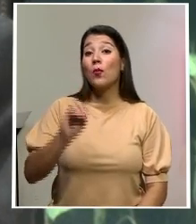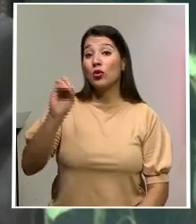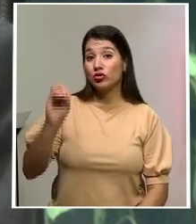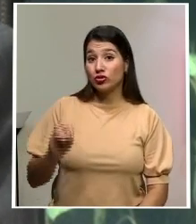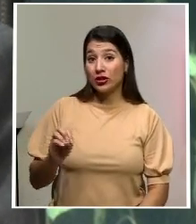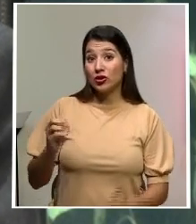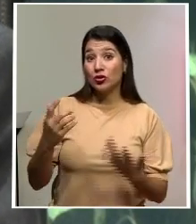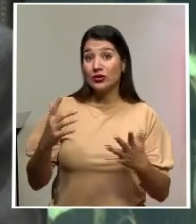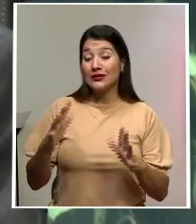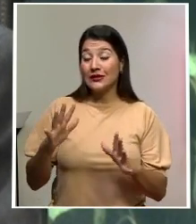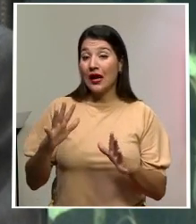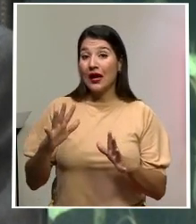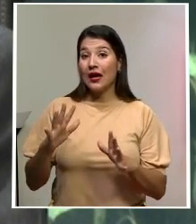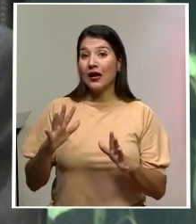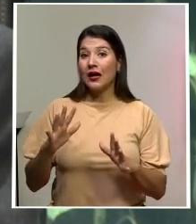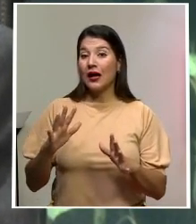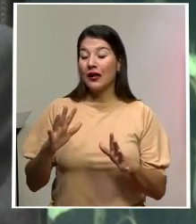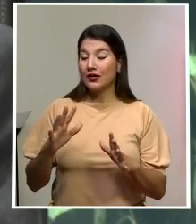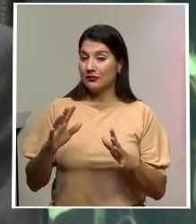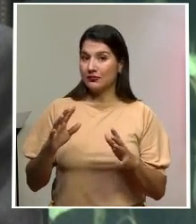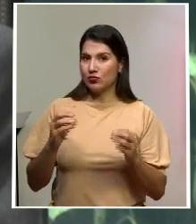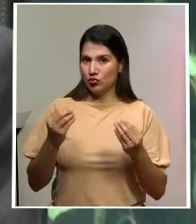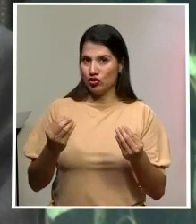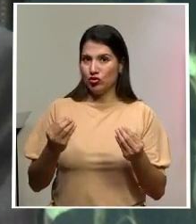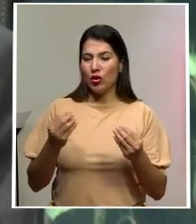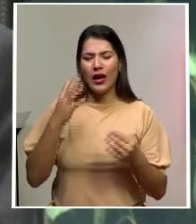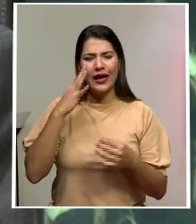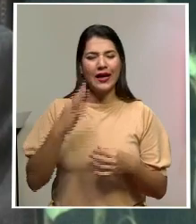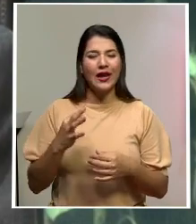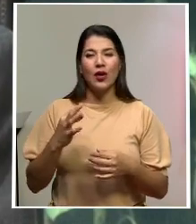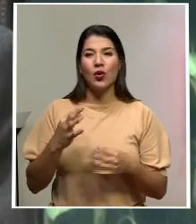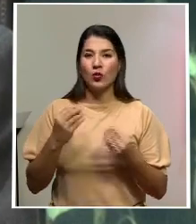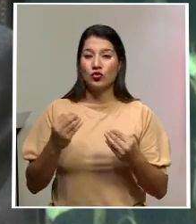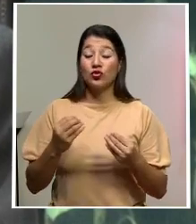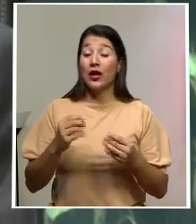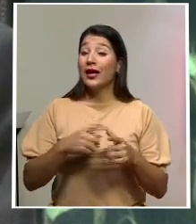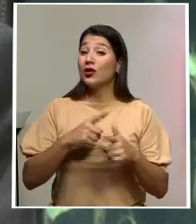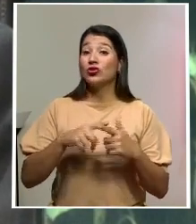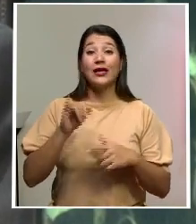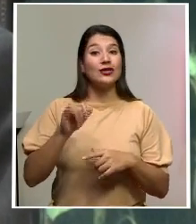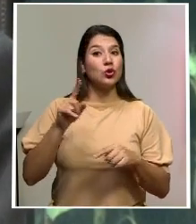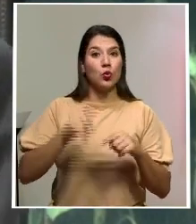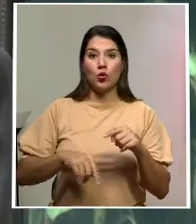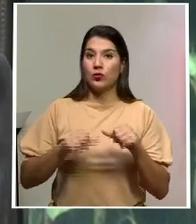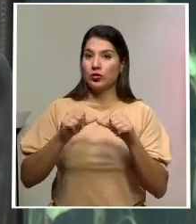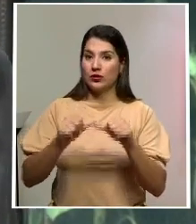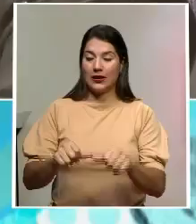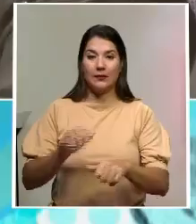presupuesto en deuda. Me parece que es bastante alto la relación deuda-PIB, y eso no lo podemos seguir permitiendo.